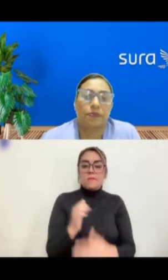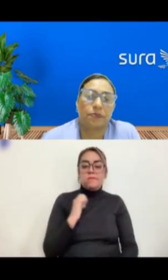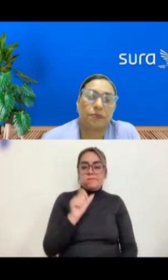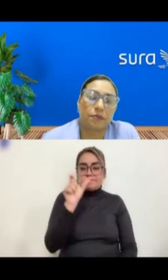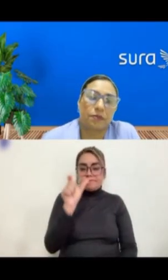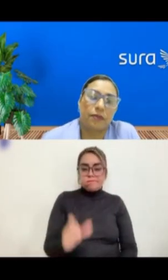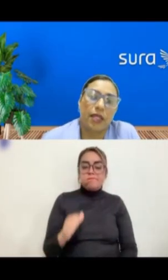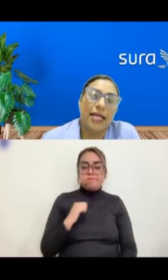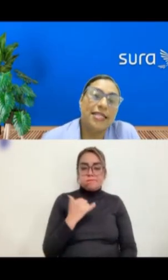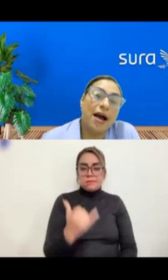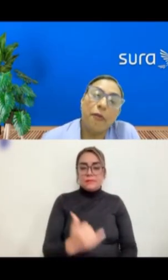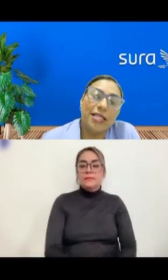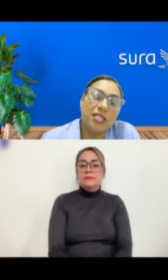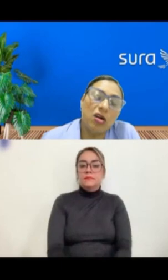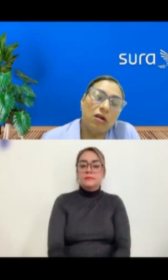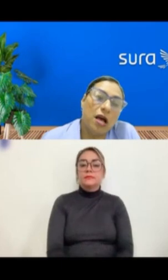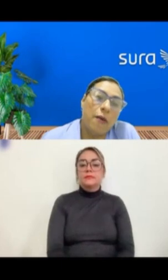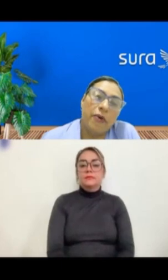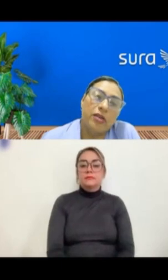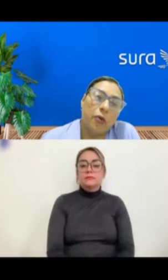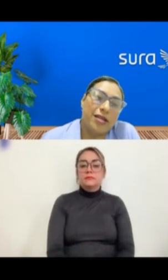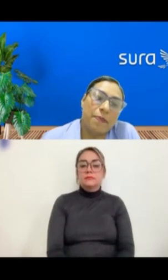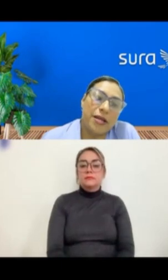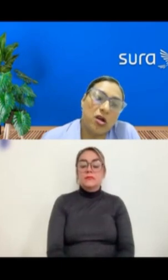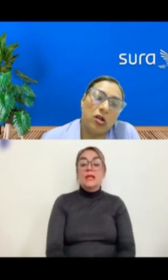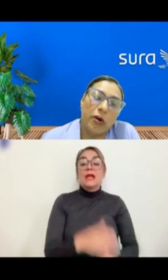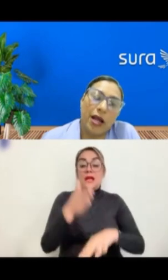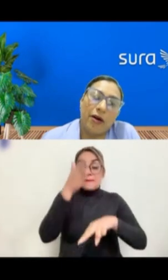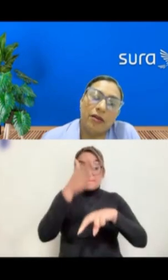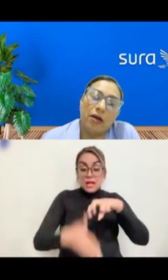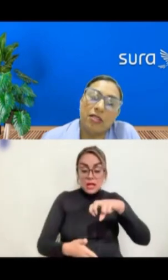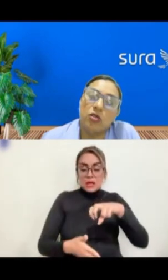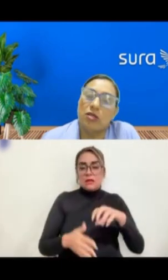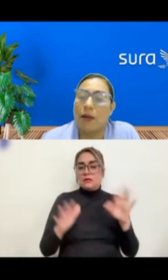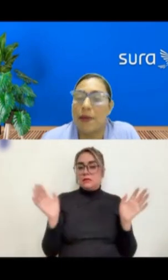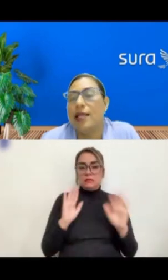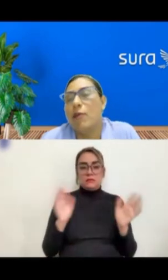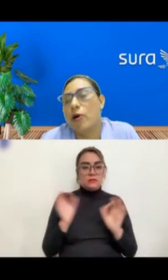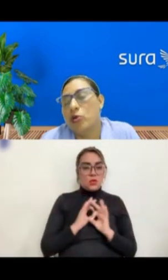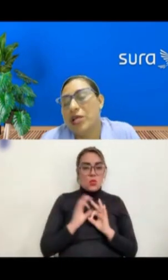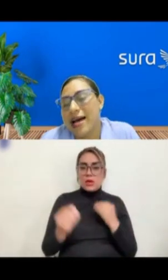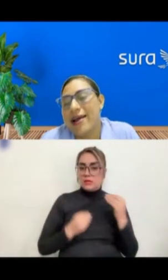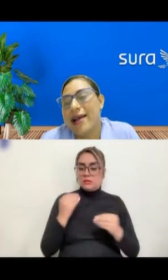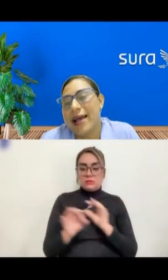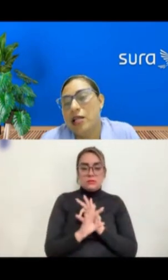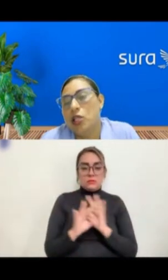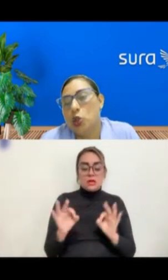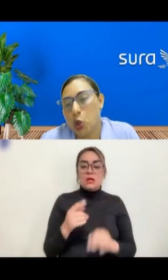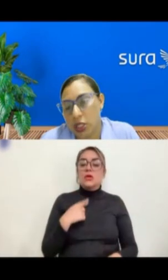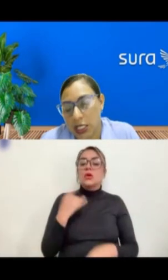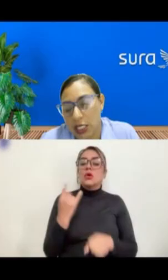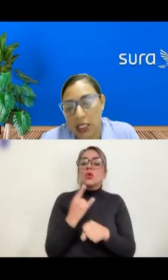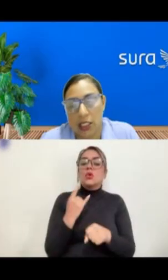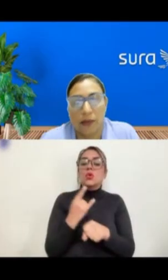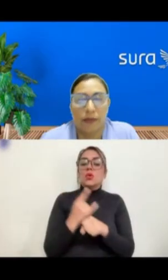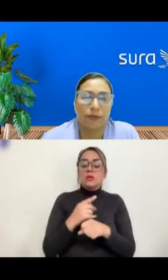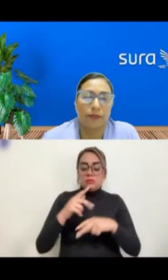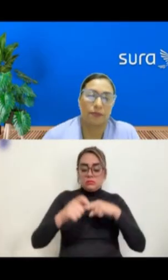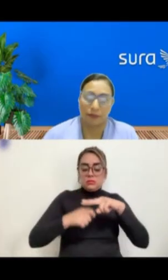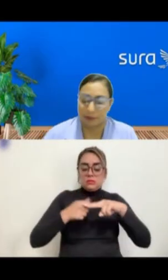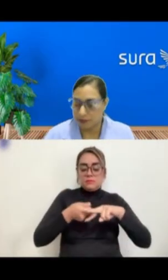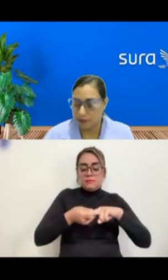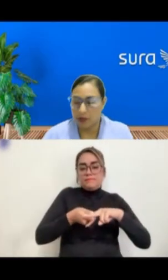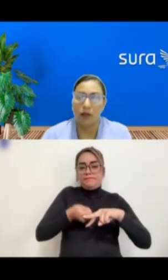persona. Y si es amputación, pues no voy a hacer presión, no voy a levantar, sino simplemente voy a utilizar el